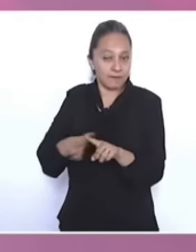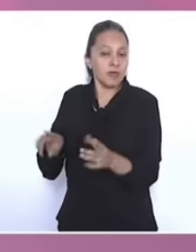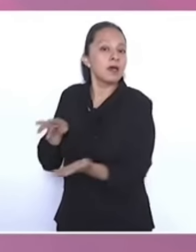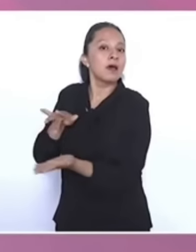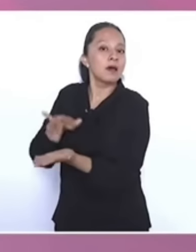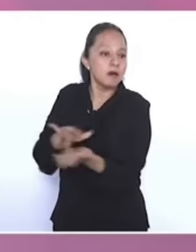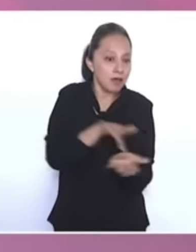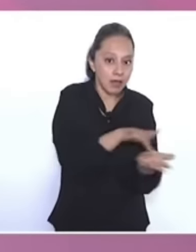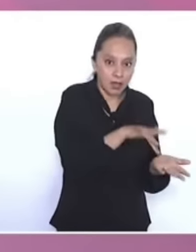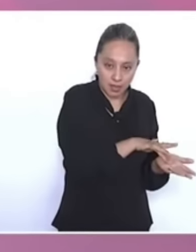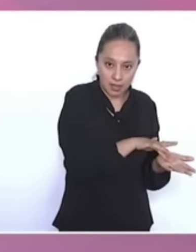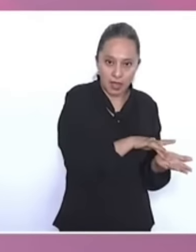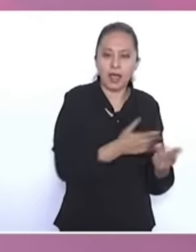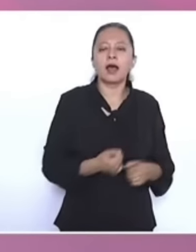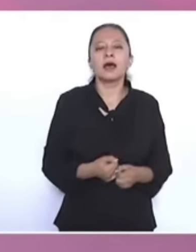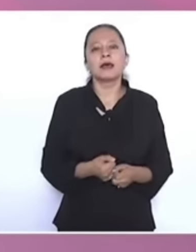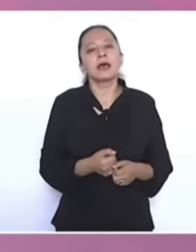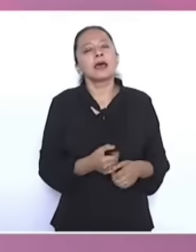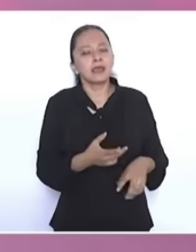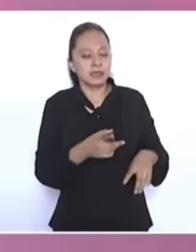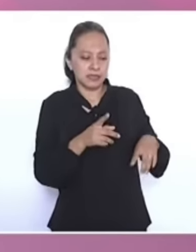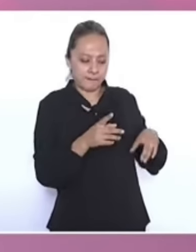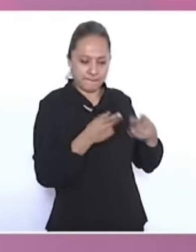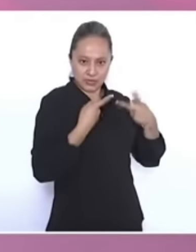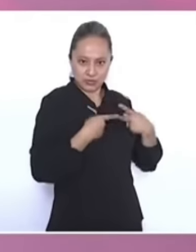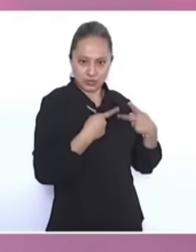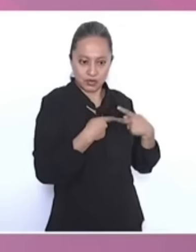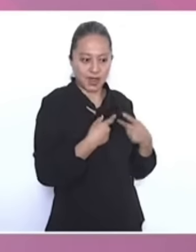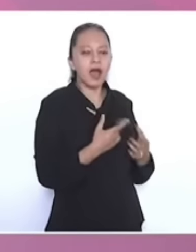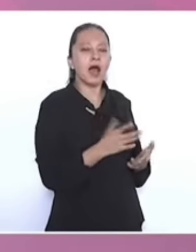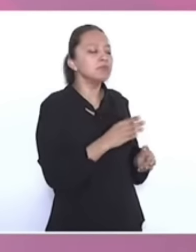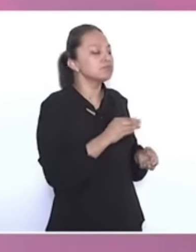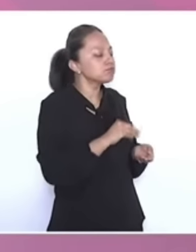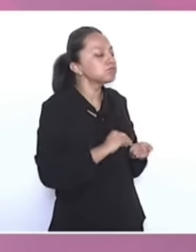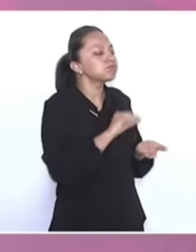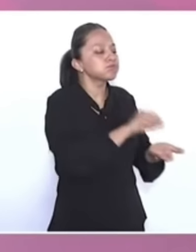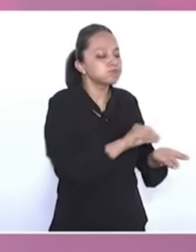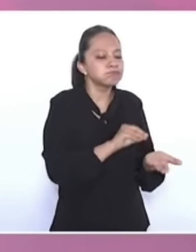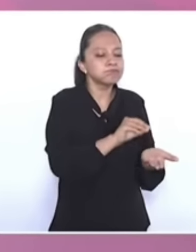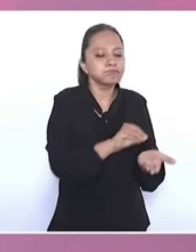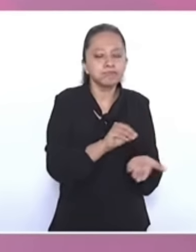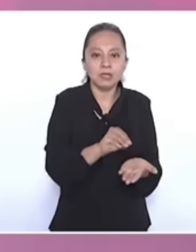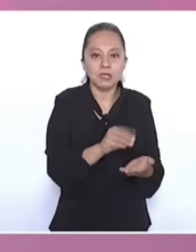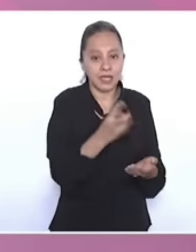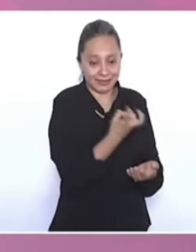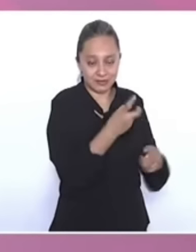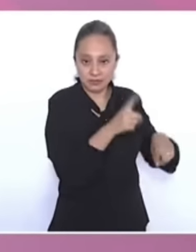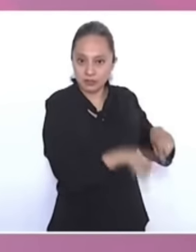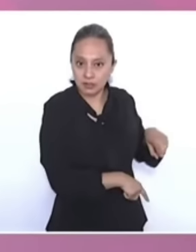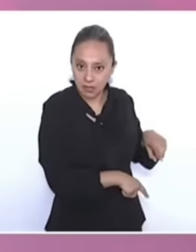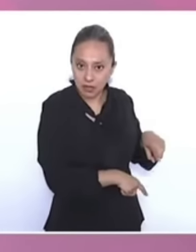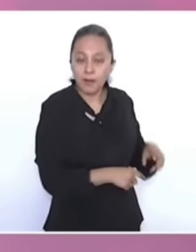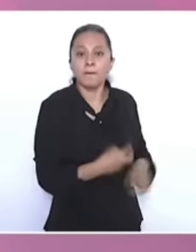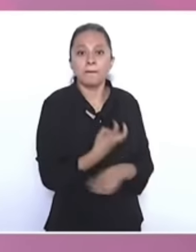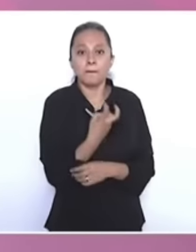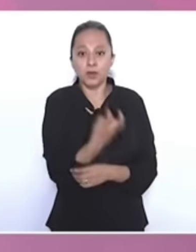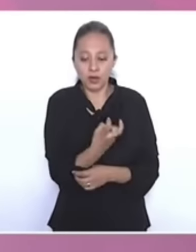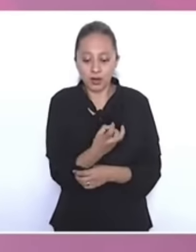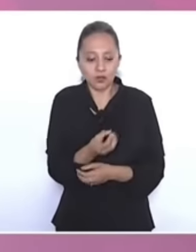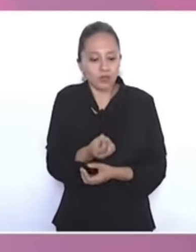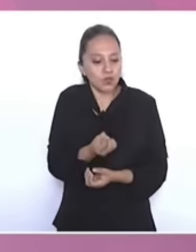intermediarios y a partir de entonces se entrega esta pensión de manera